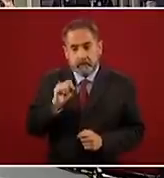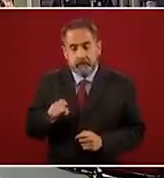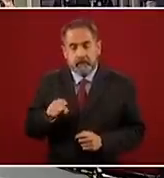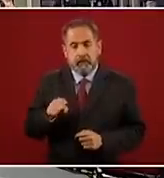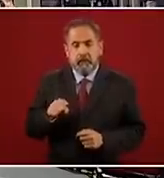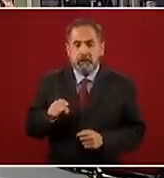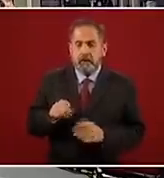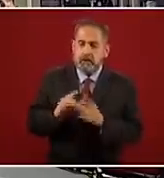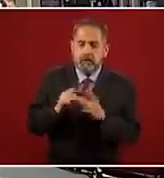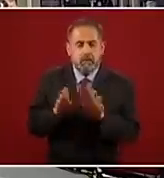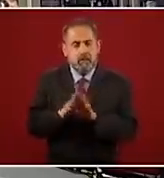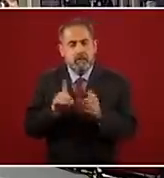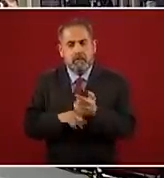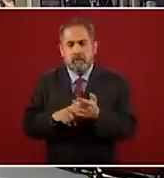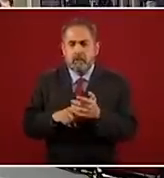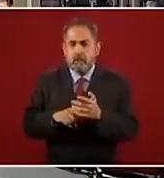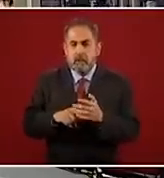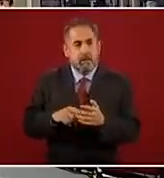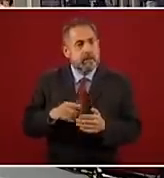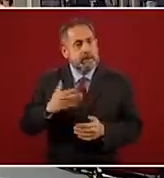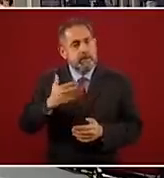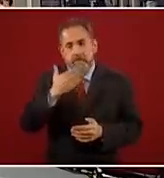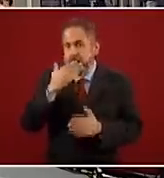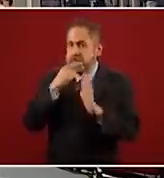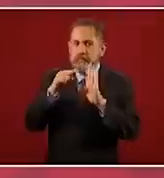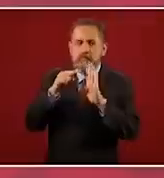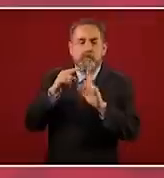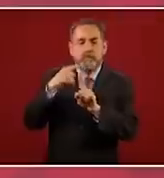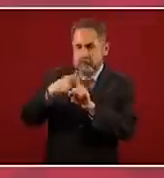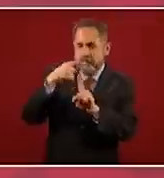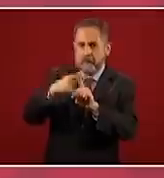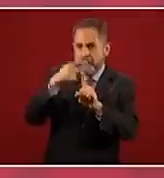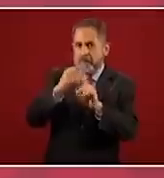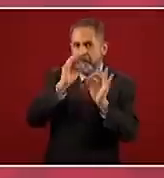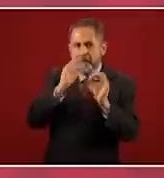nos coloca en una situación muy favorable,